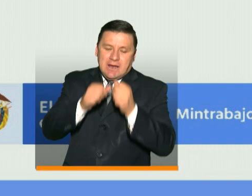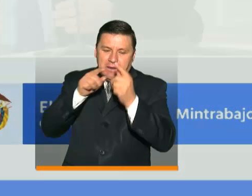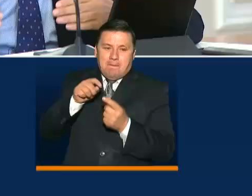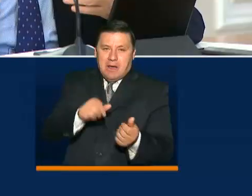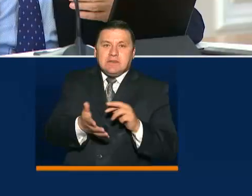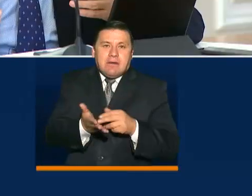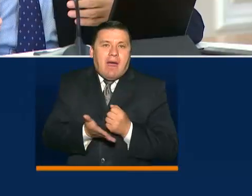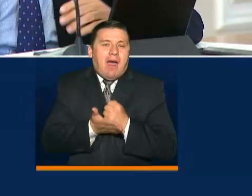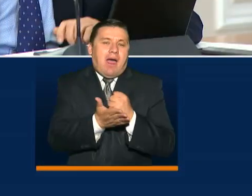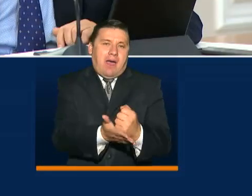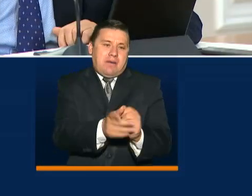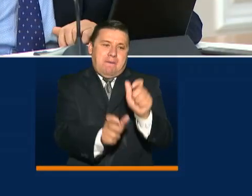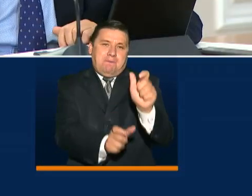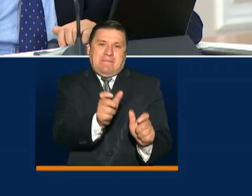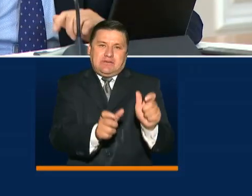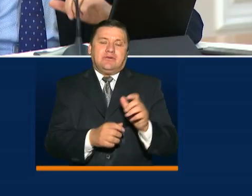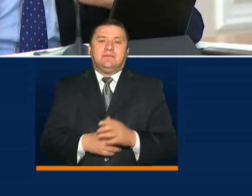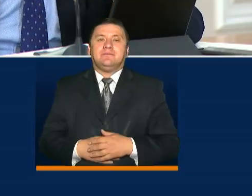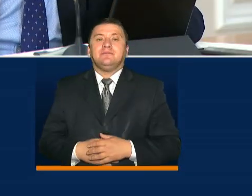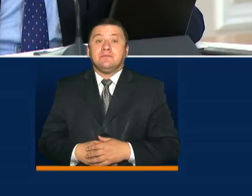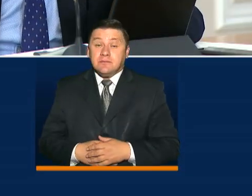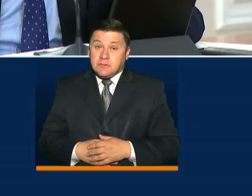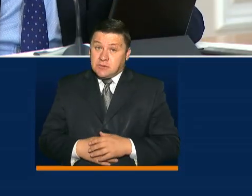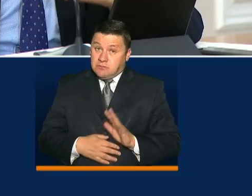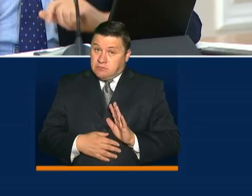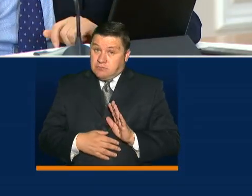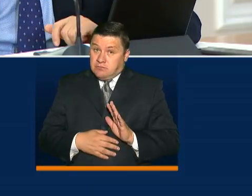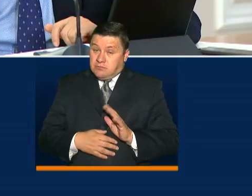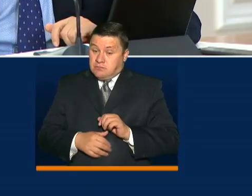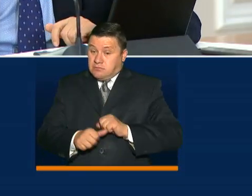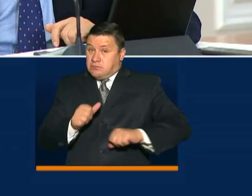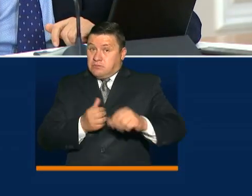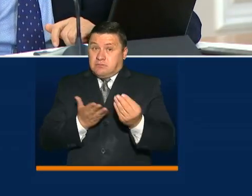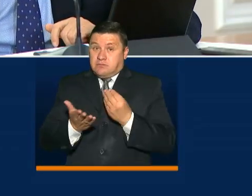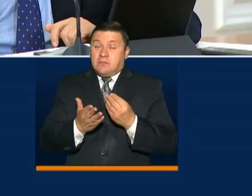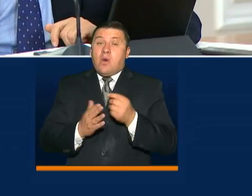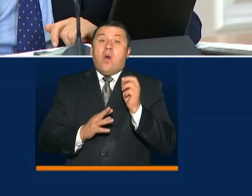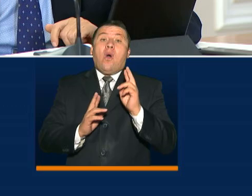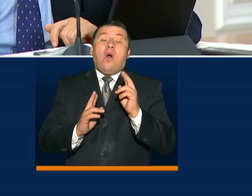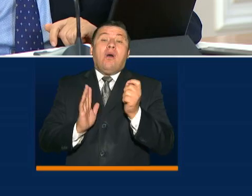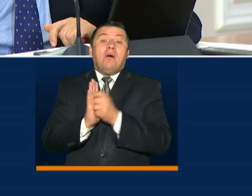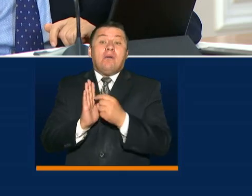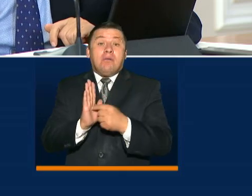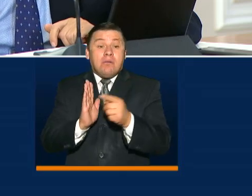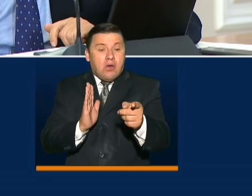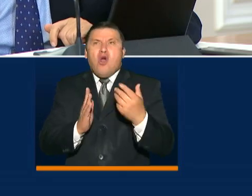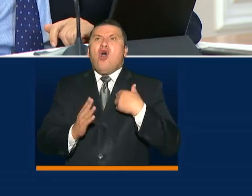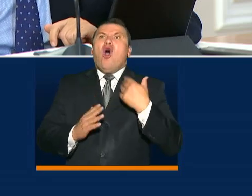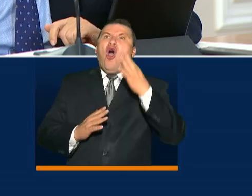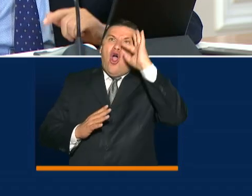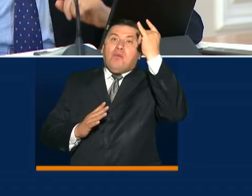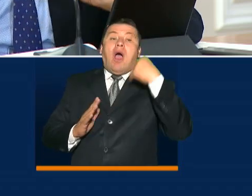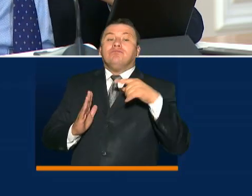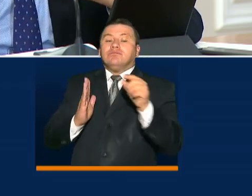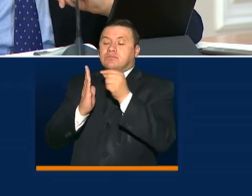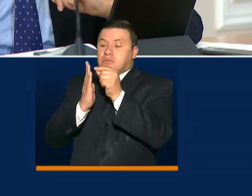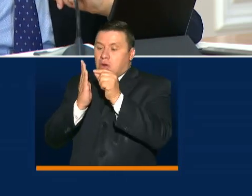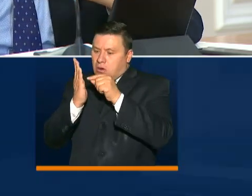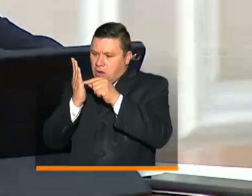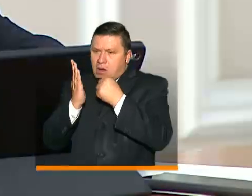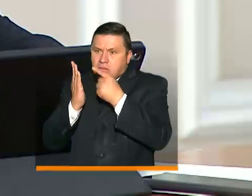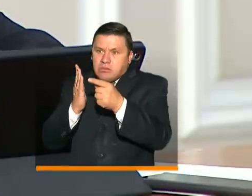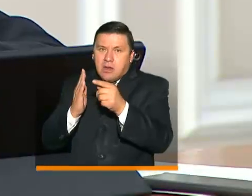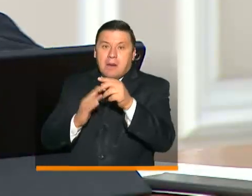podemos ayudar a estas personas. La condición es que aparezcan con la condición de contrato suspendido en el